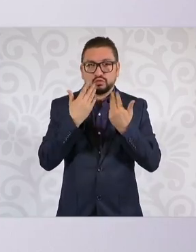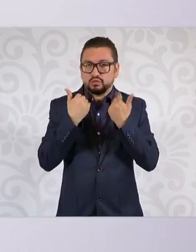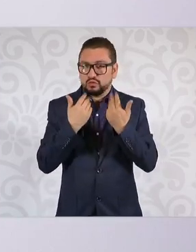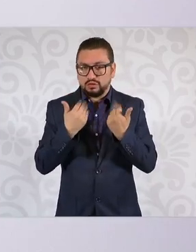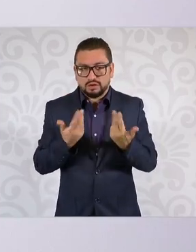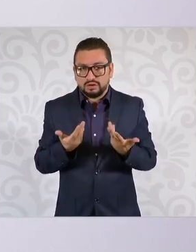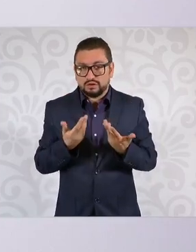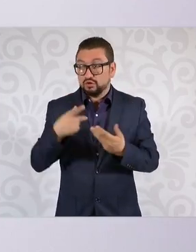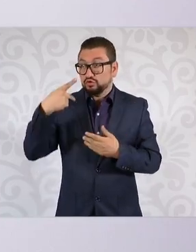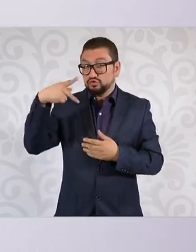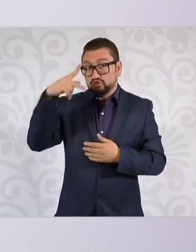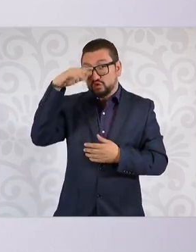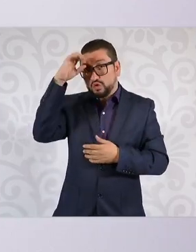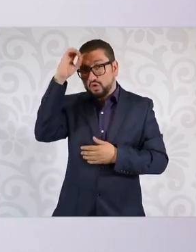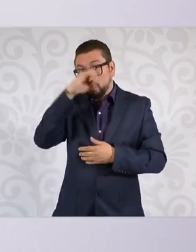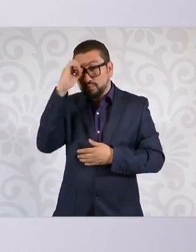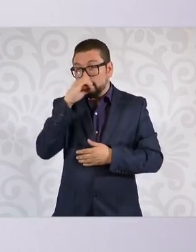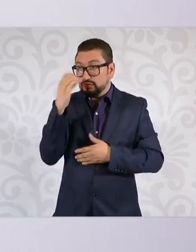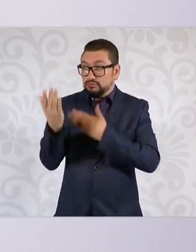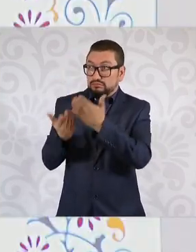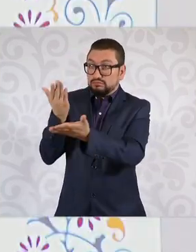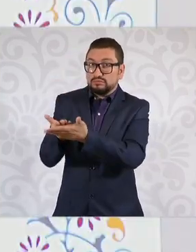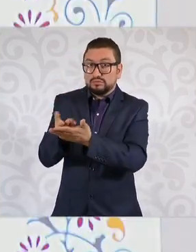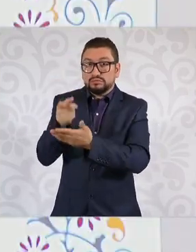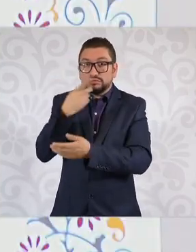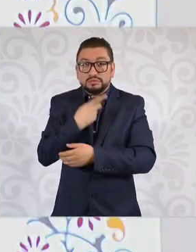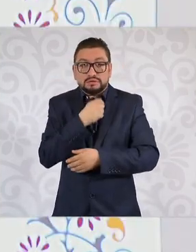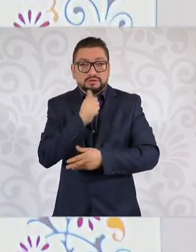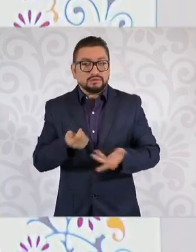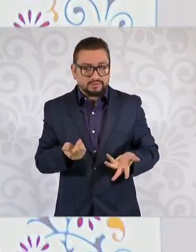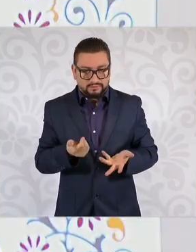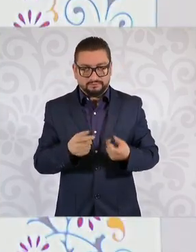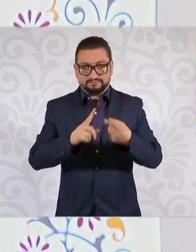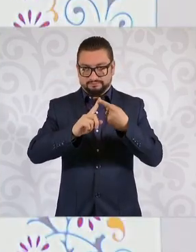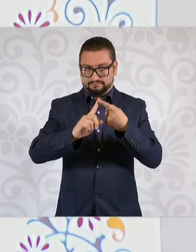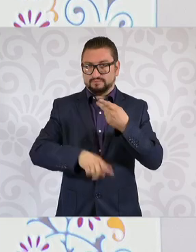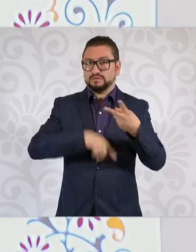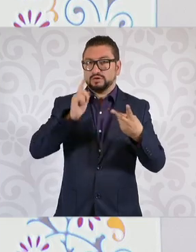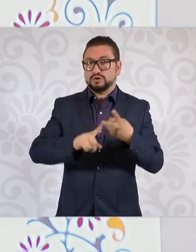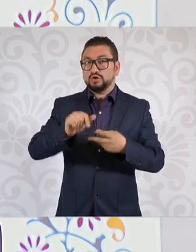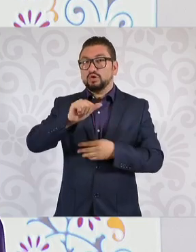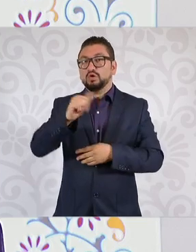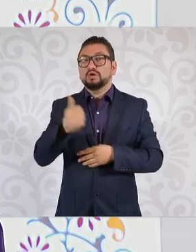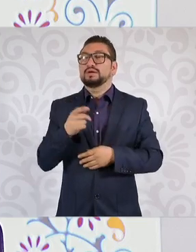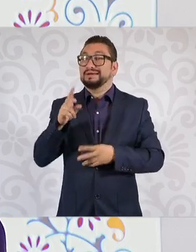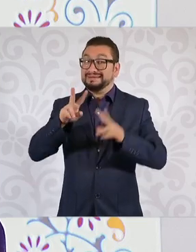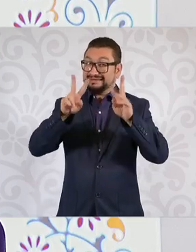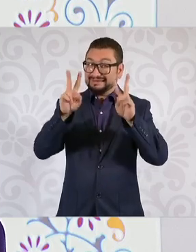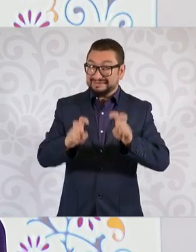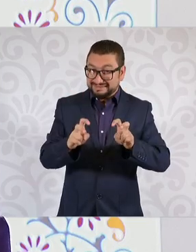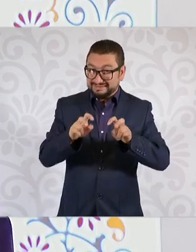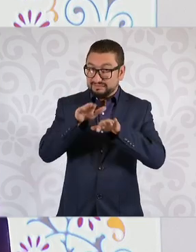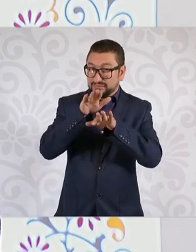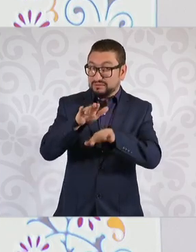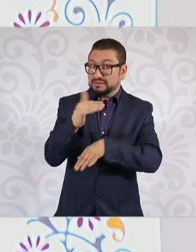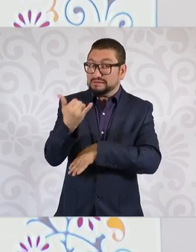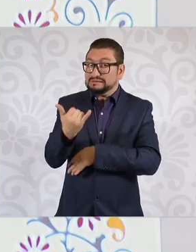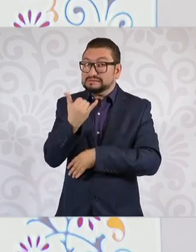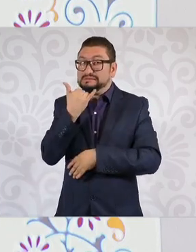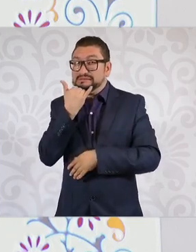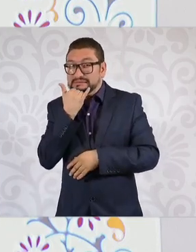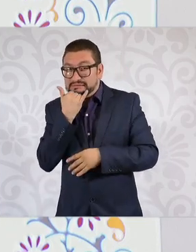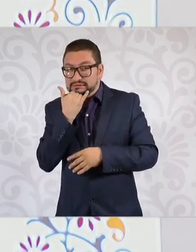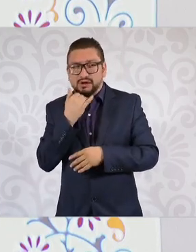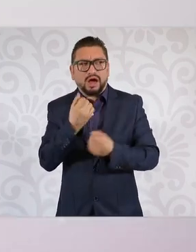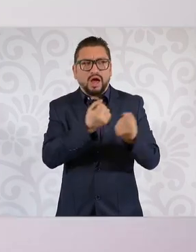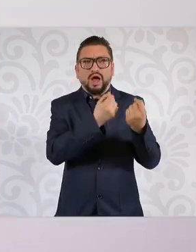de qué opinión tienen frente a eso. Ahora, lo segundo es la disculpa, que hay quienes no están de